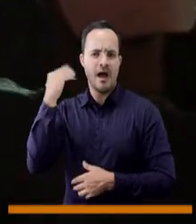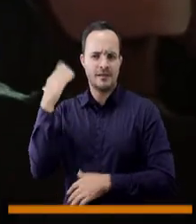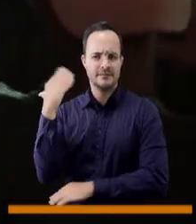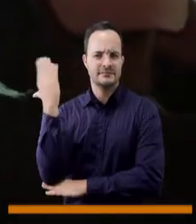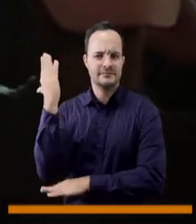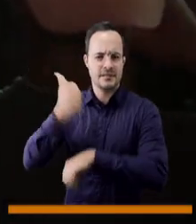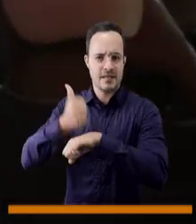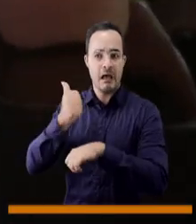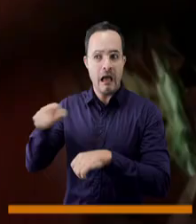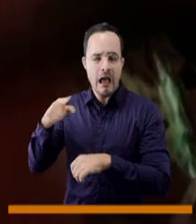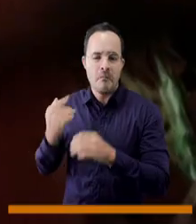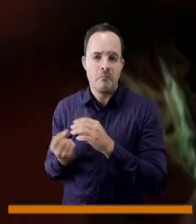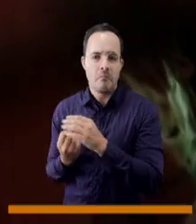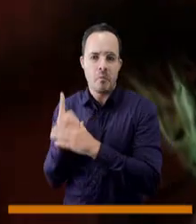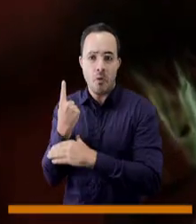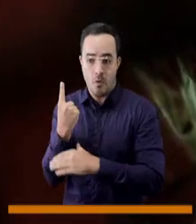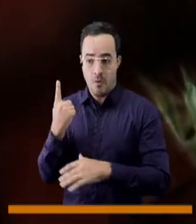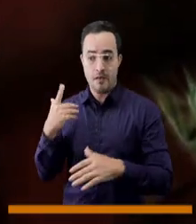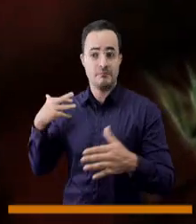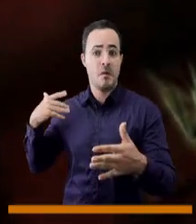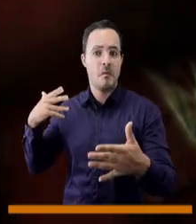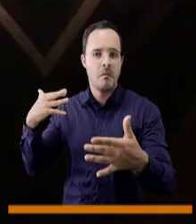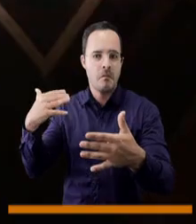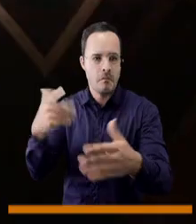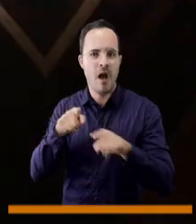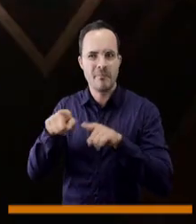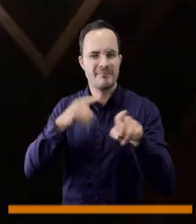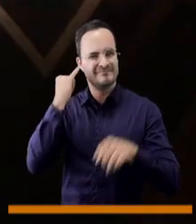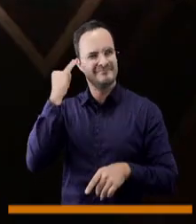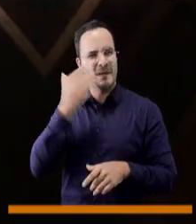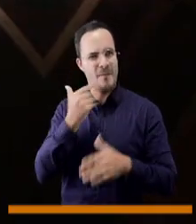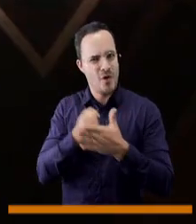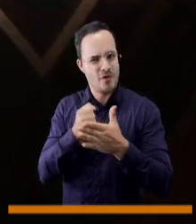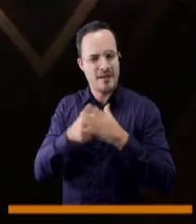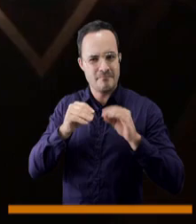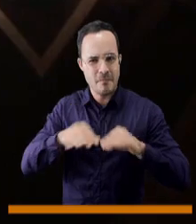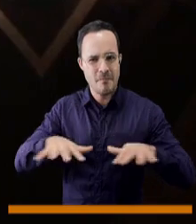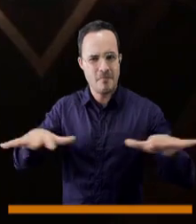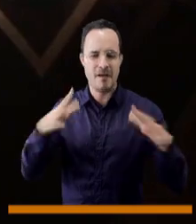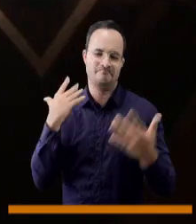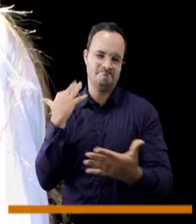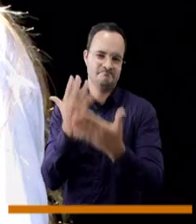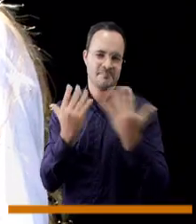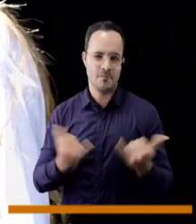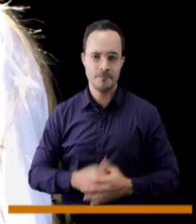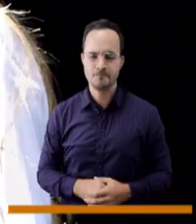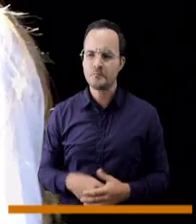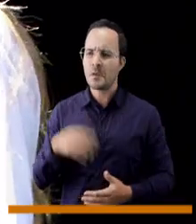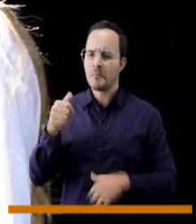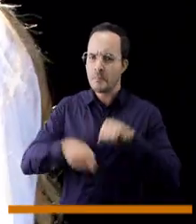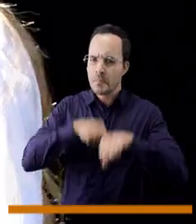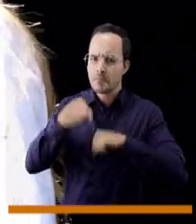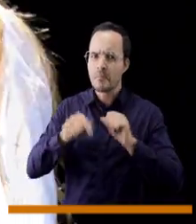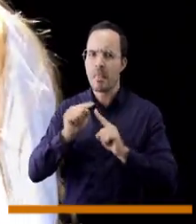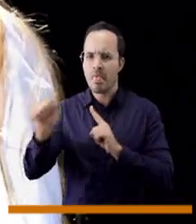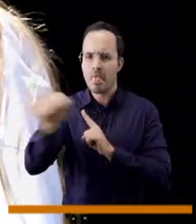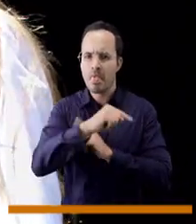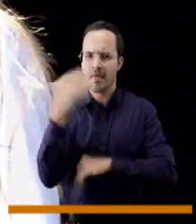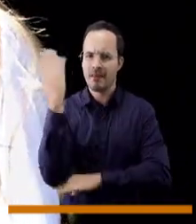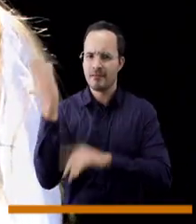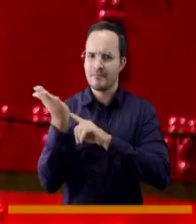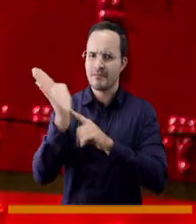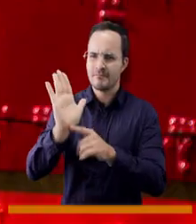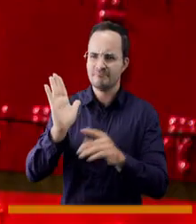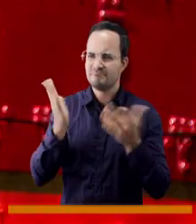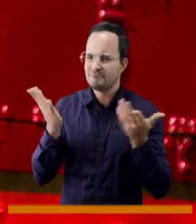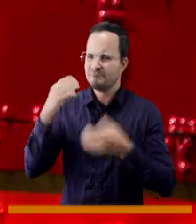de la Bicicine que está aquí pues con nosotros hoy. Bueno, la Bicicine, ¿qué proyecciones realiza? ¿Películas,